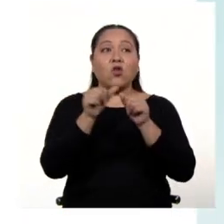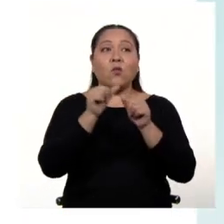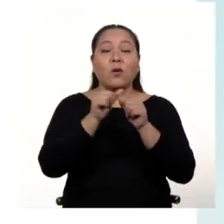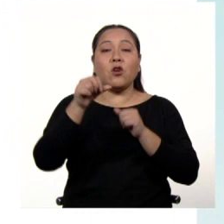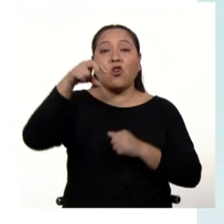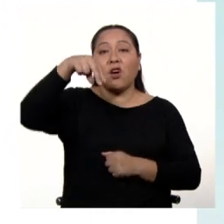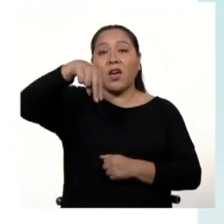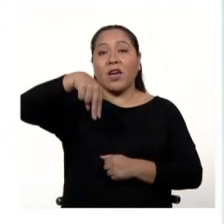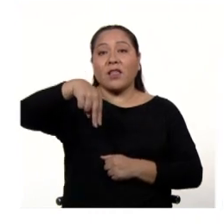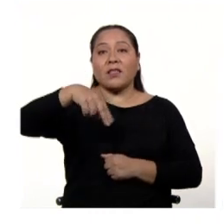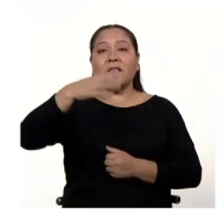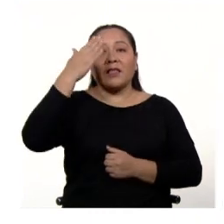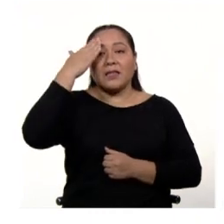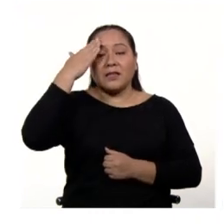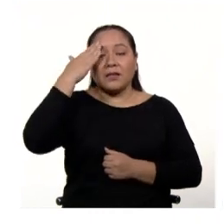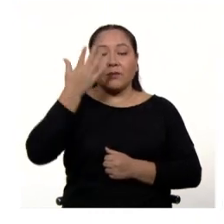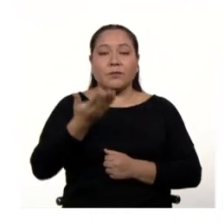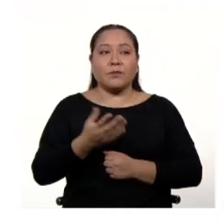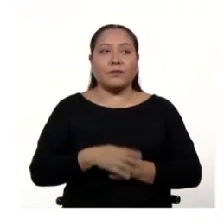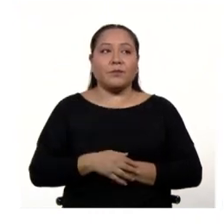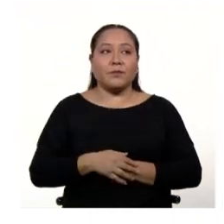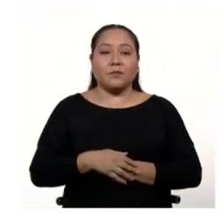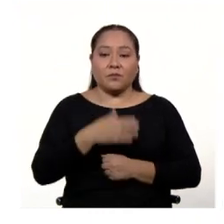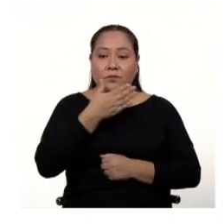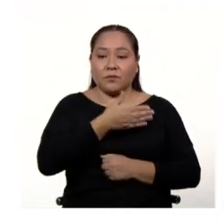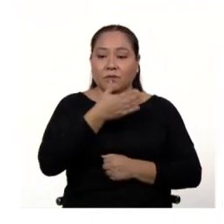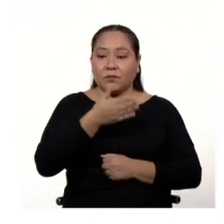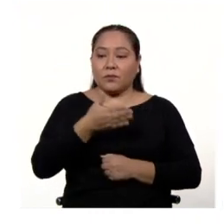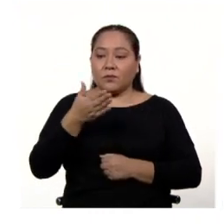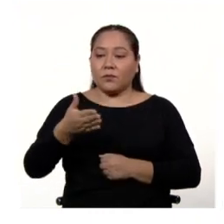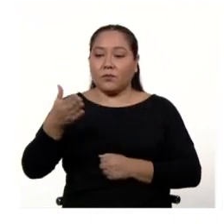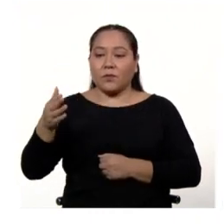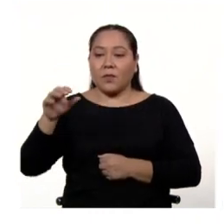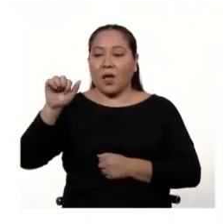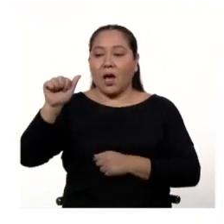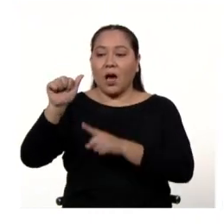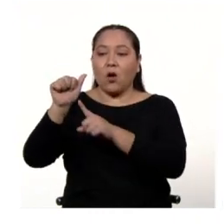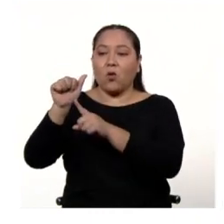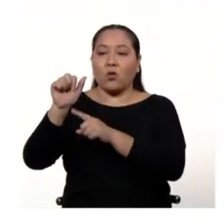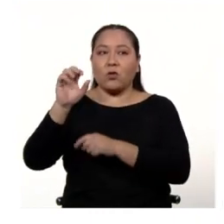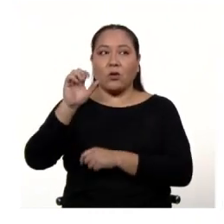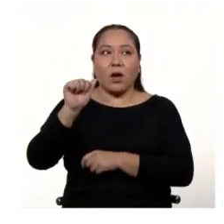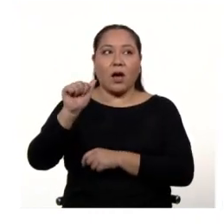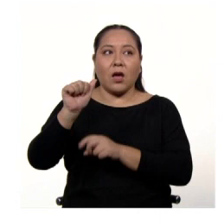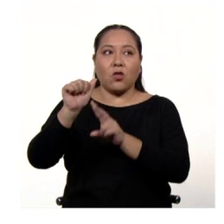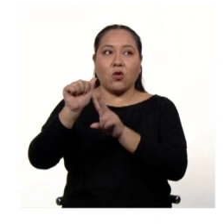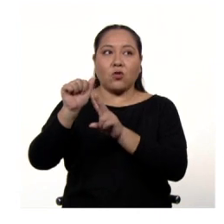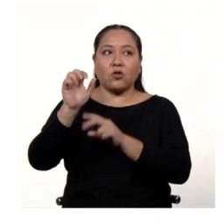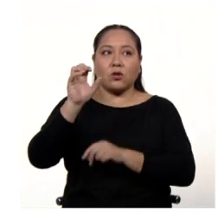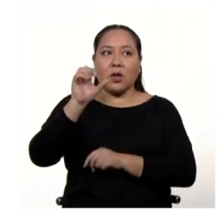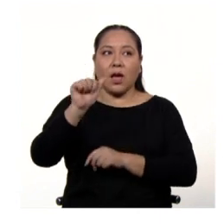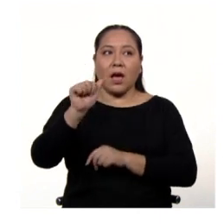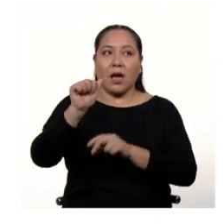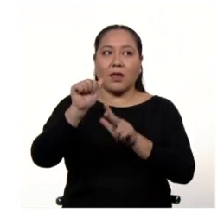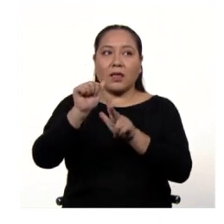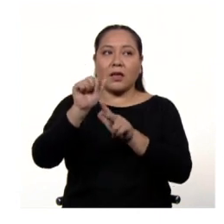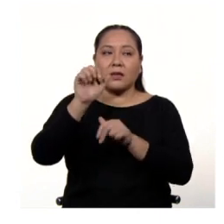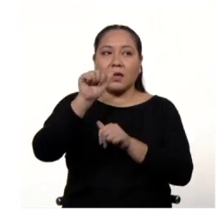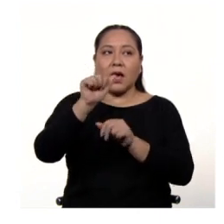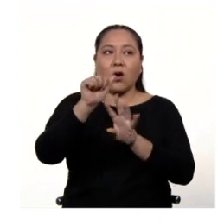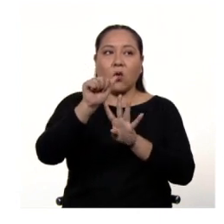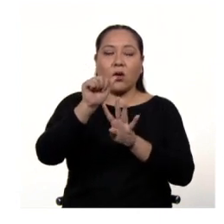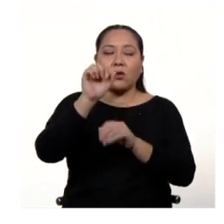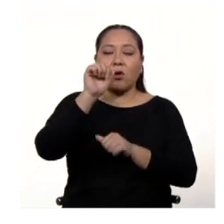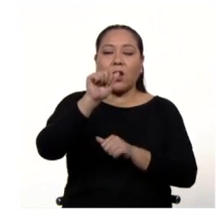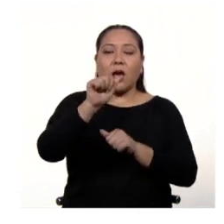debemos tener en cuenta lo siguiente. Dada la siguiente expresión, A sub 1, A sub 2, sub 3,